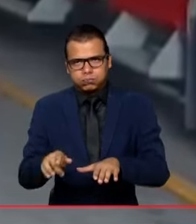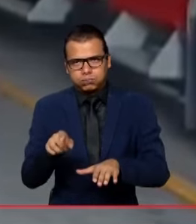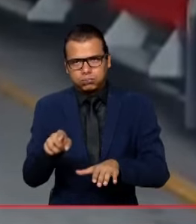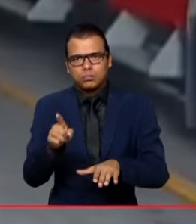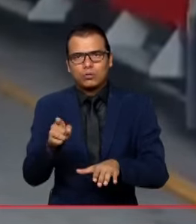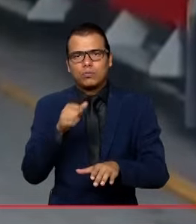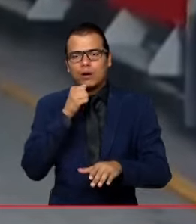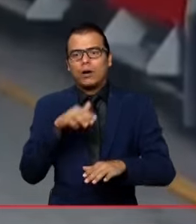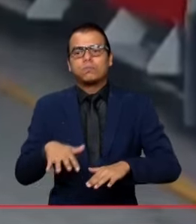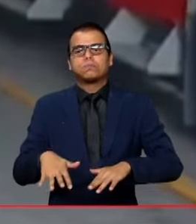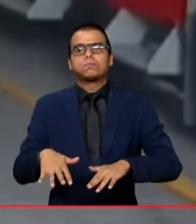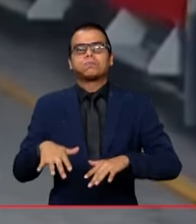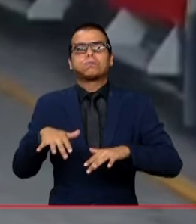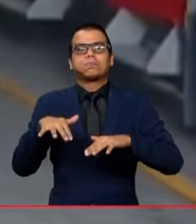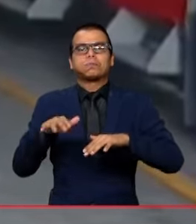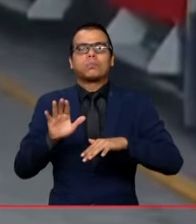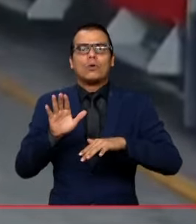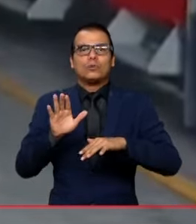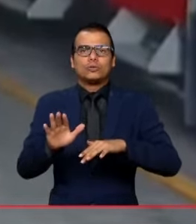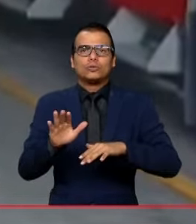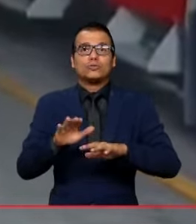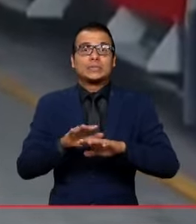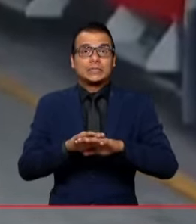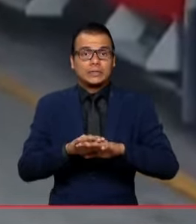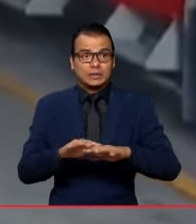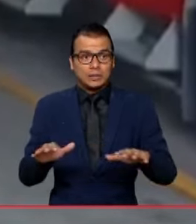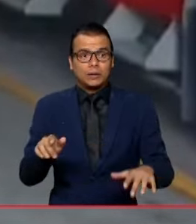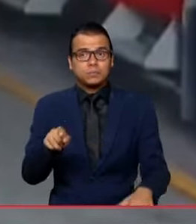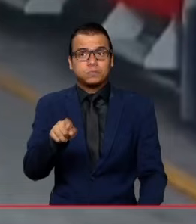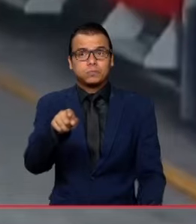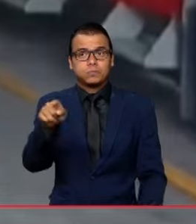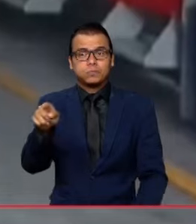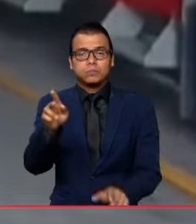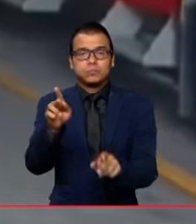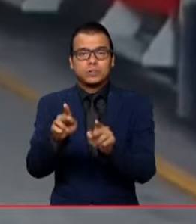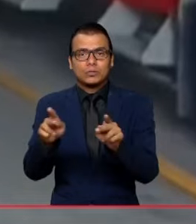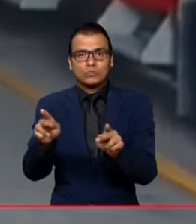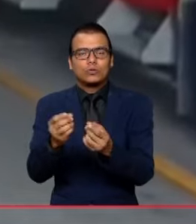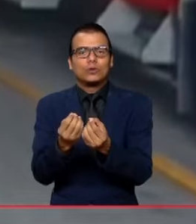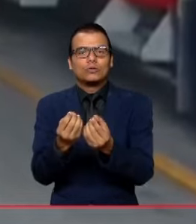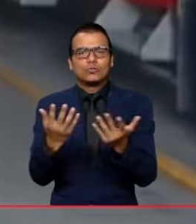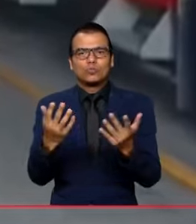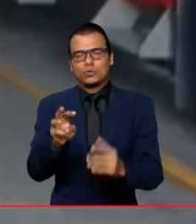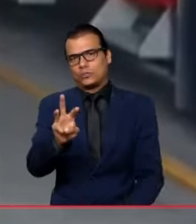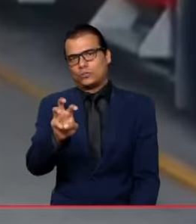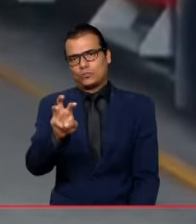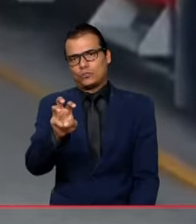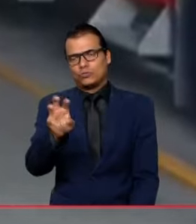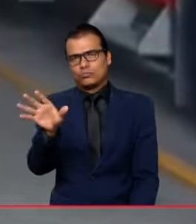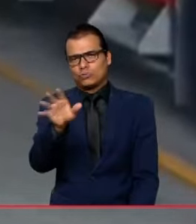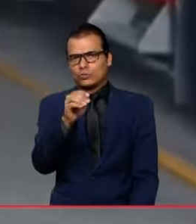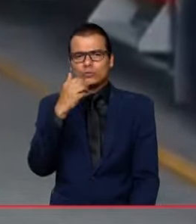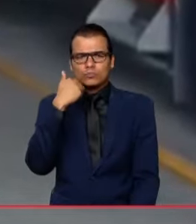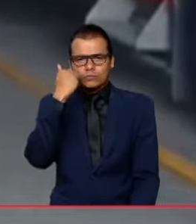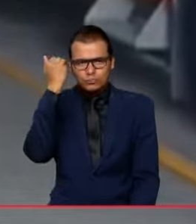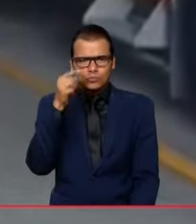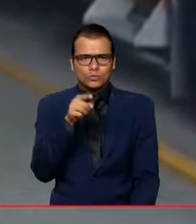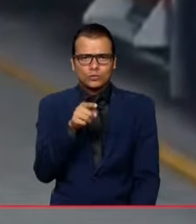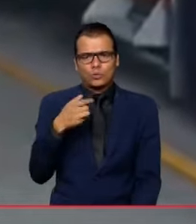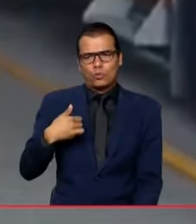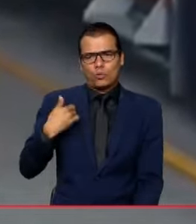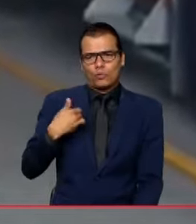inundación en el sitio se encontraban ocho personas eh ocho adultos y un menor de